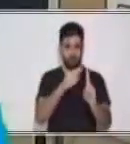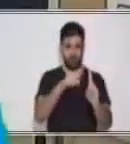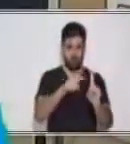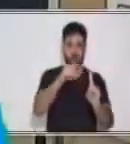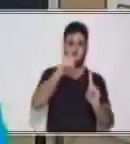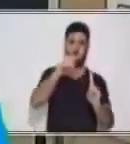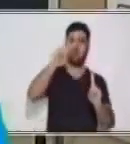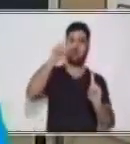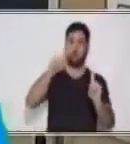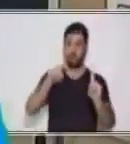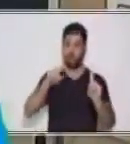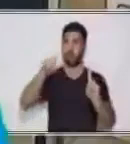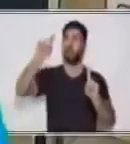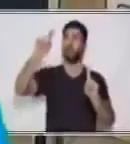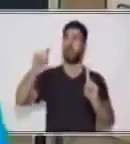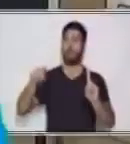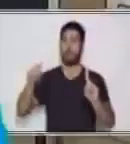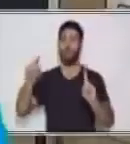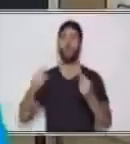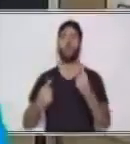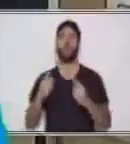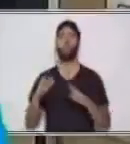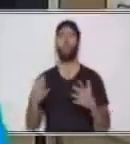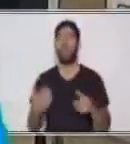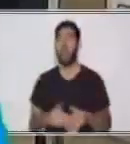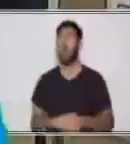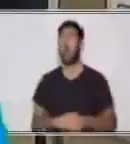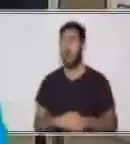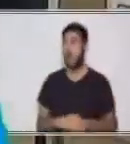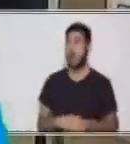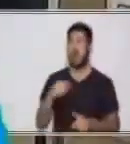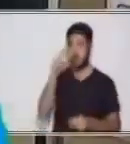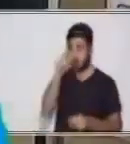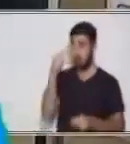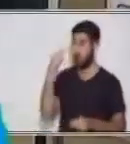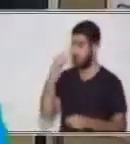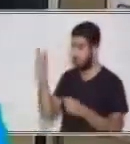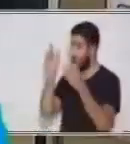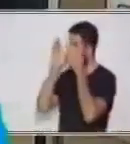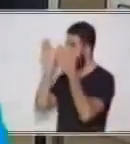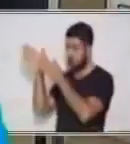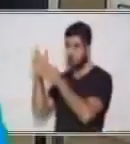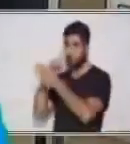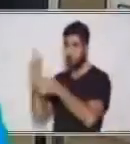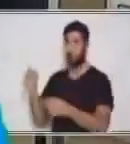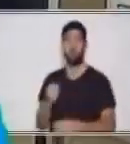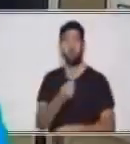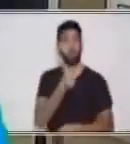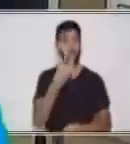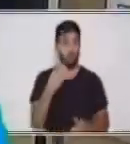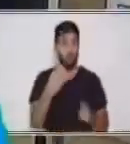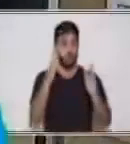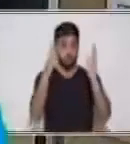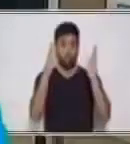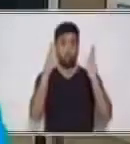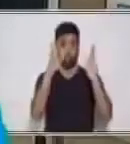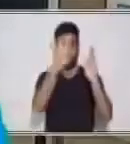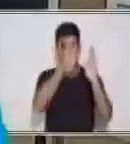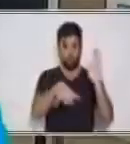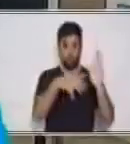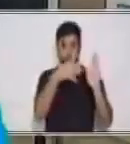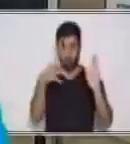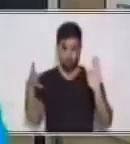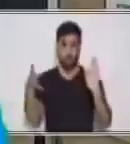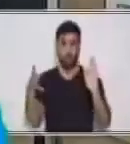profesión? Si ves el número, acá te puede dar un indicador en donde está cada una de las gráficas,